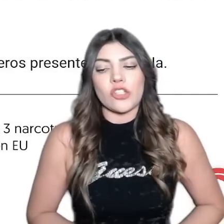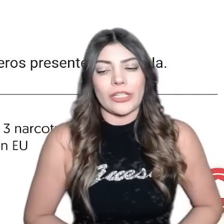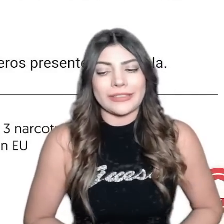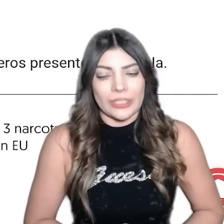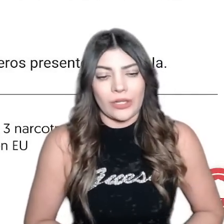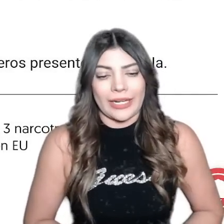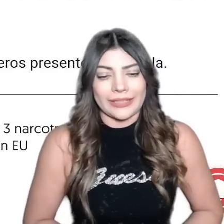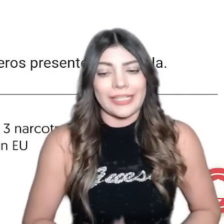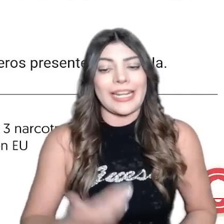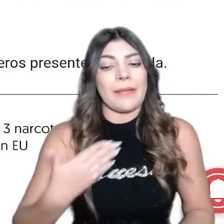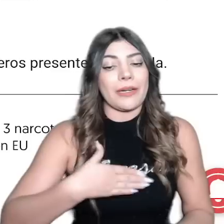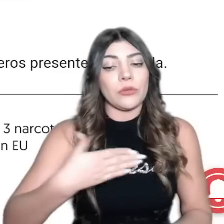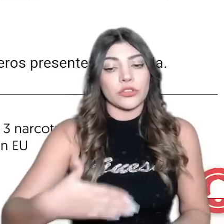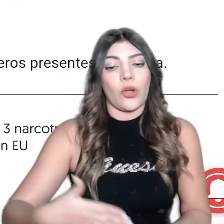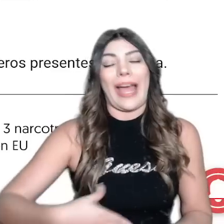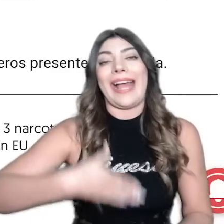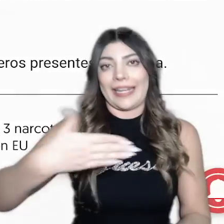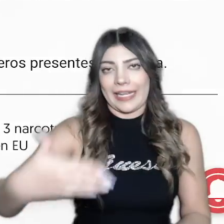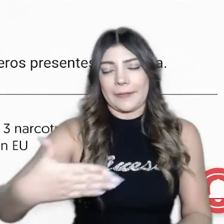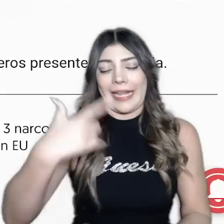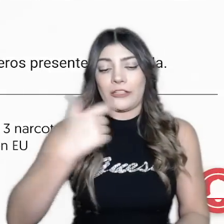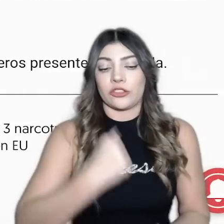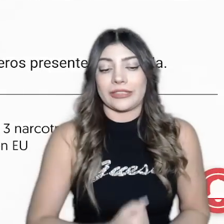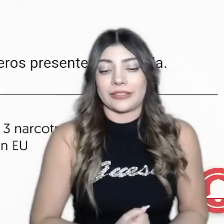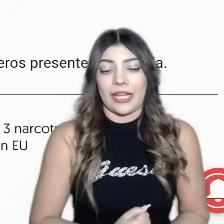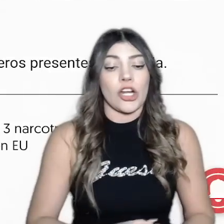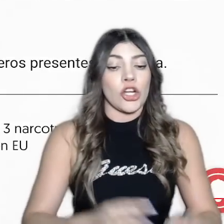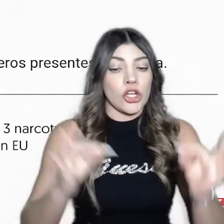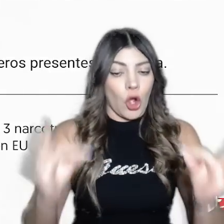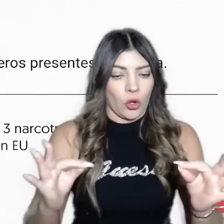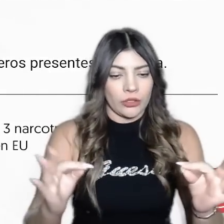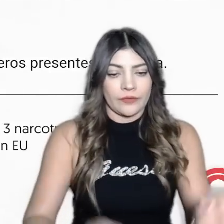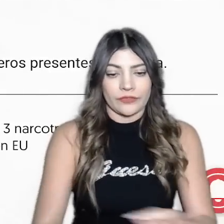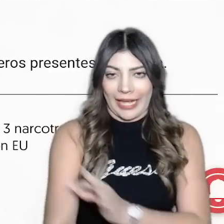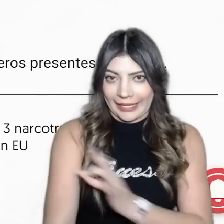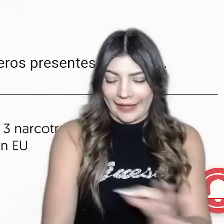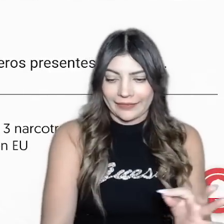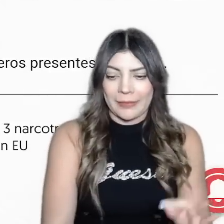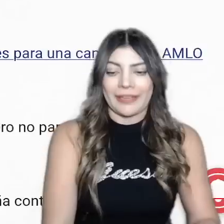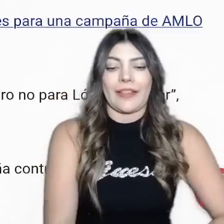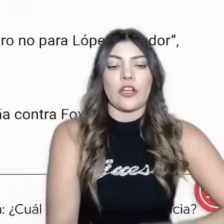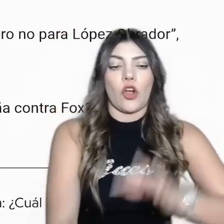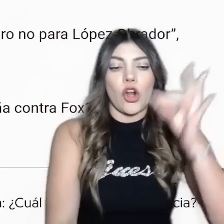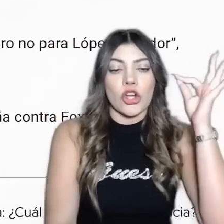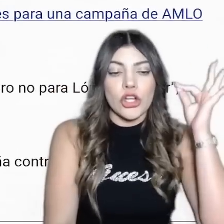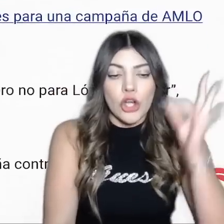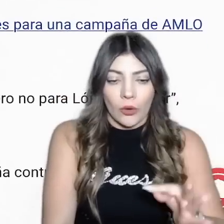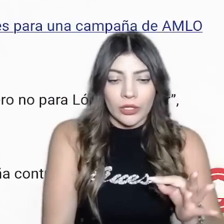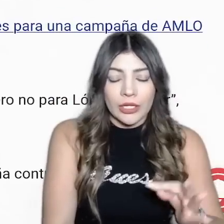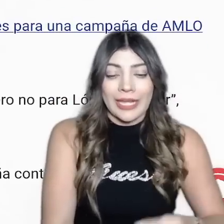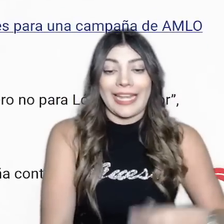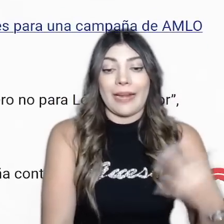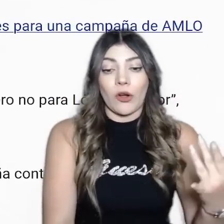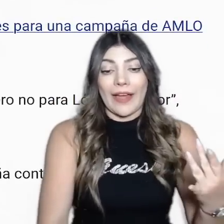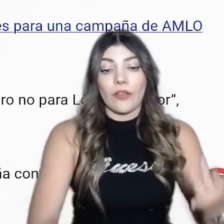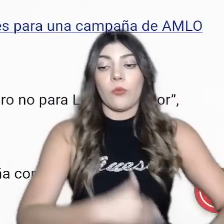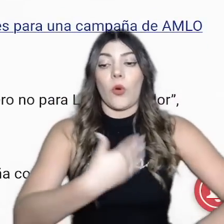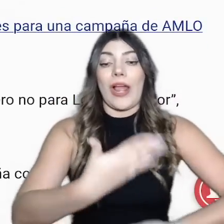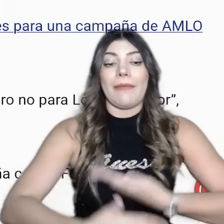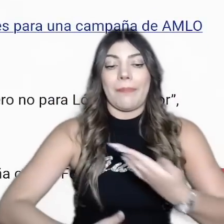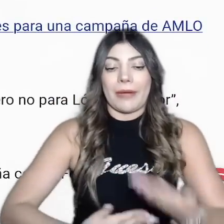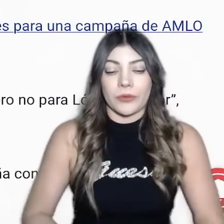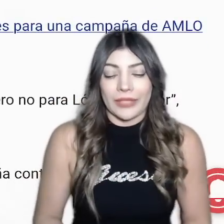7 millones de dólares? Le preguntó al rey. Él contesta, no. Tajantemente dijo, no. El